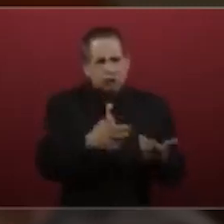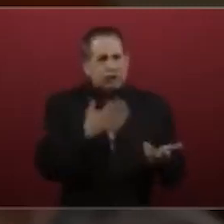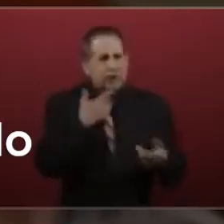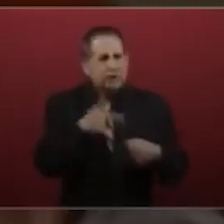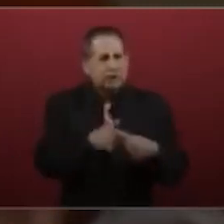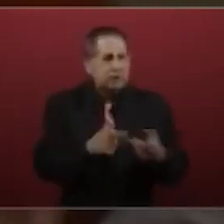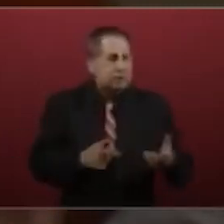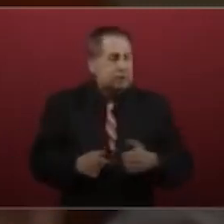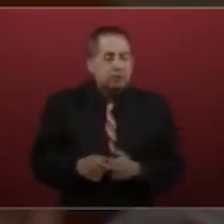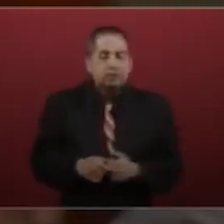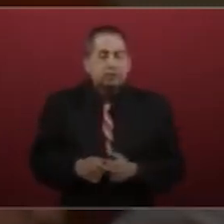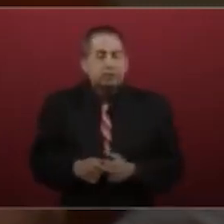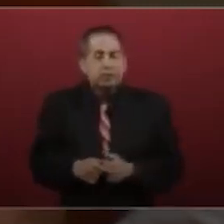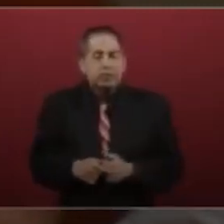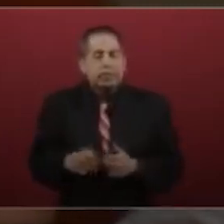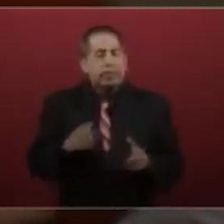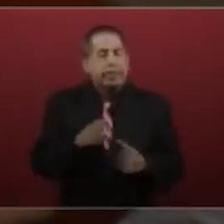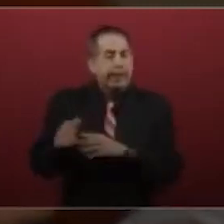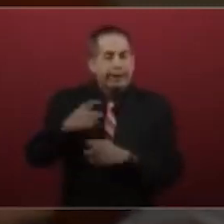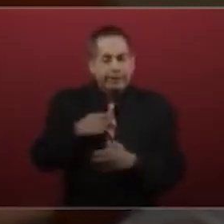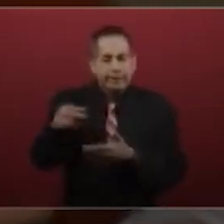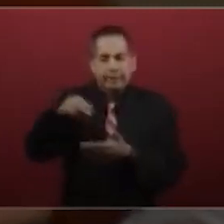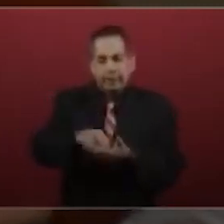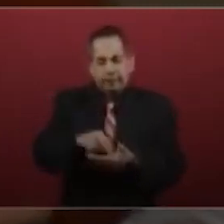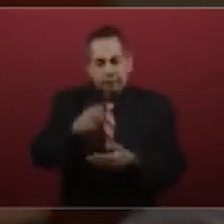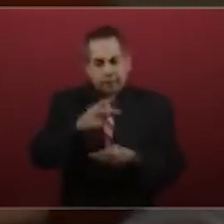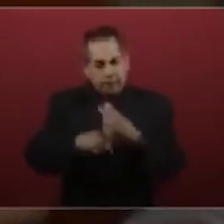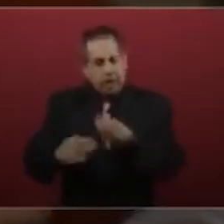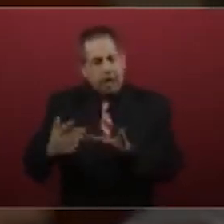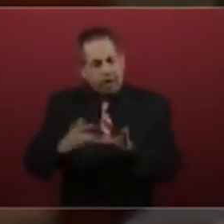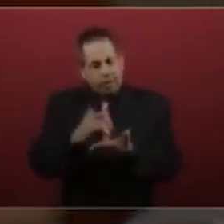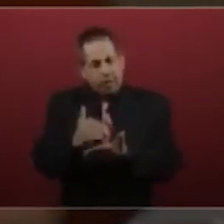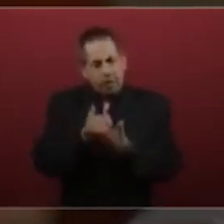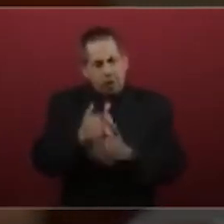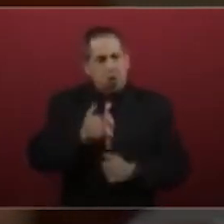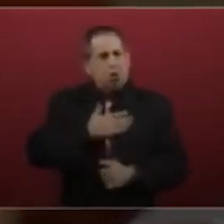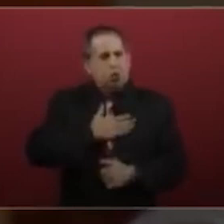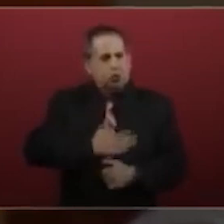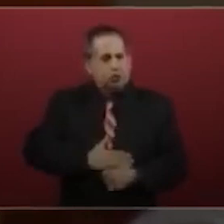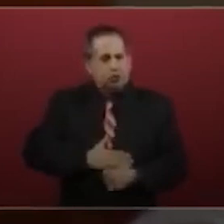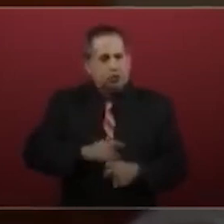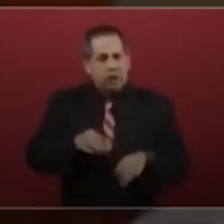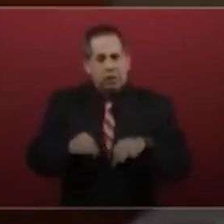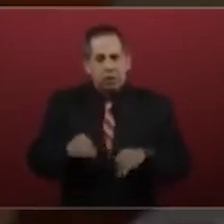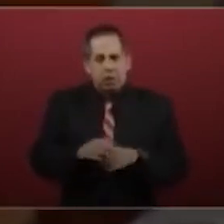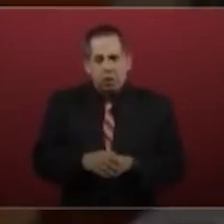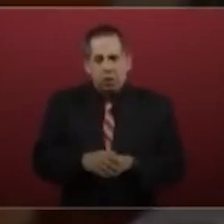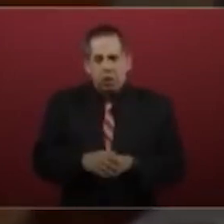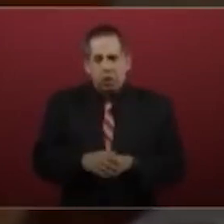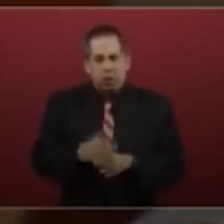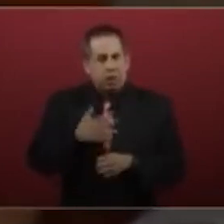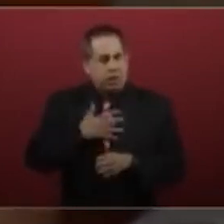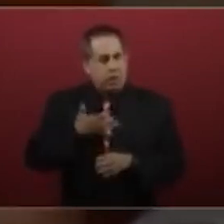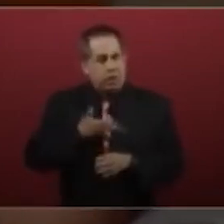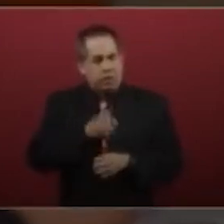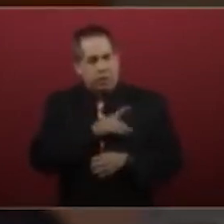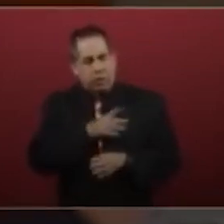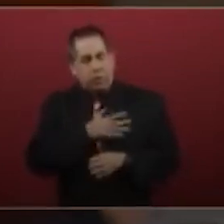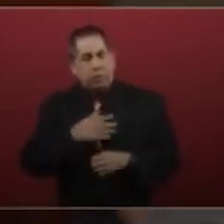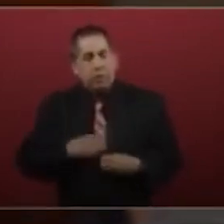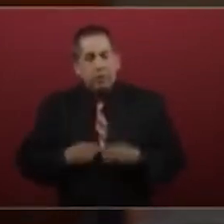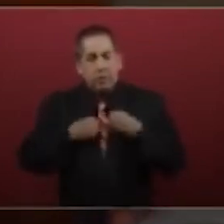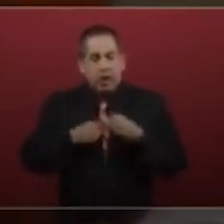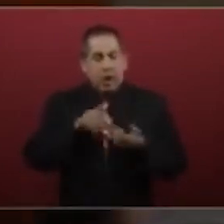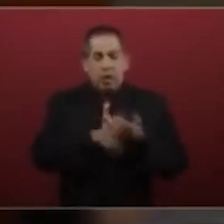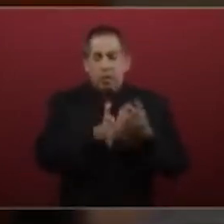La periodista Lourdes Maldonado fue asesinada en la colonia Santa Fe, en Tijuana, en Baja California. Maldonado López se encontraba en un mecanismo de